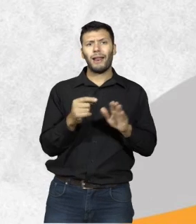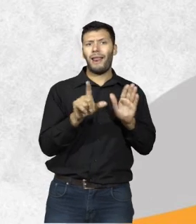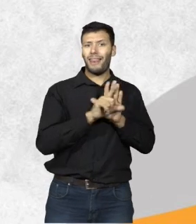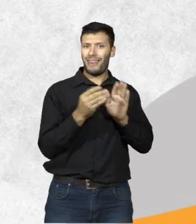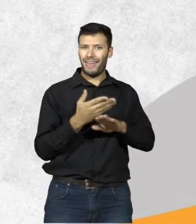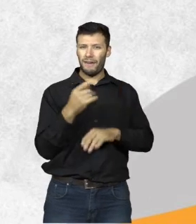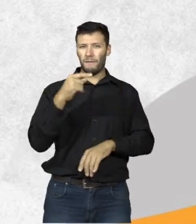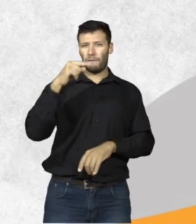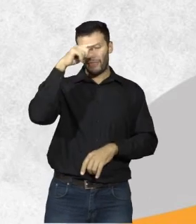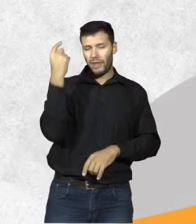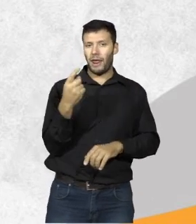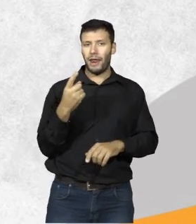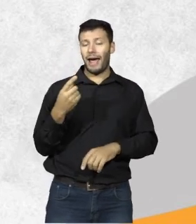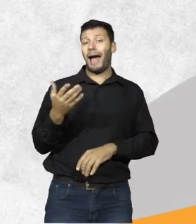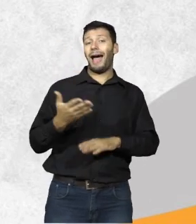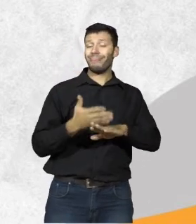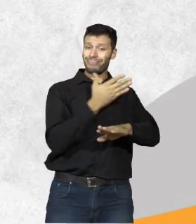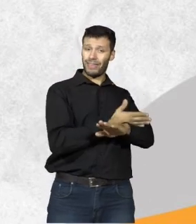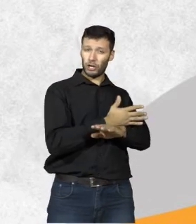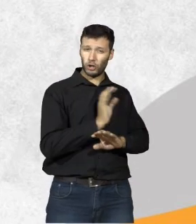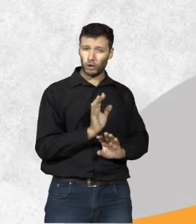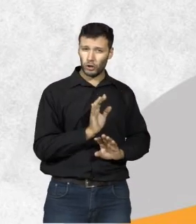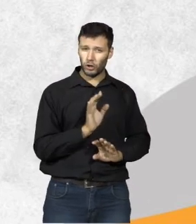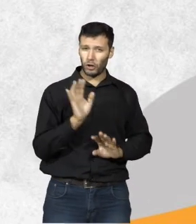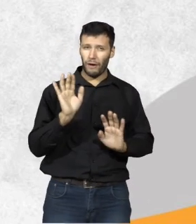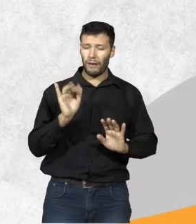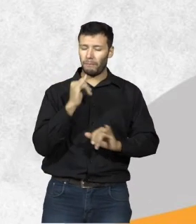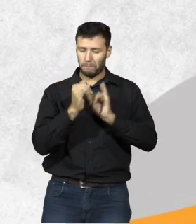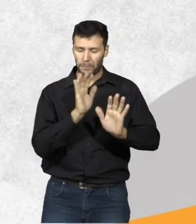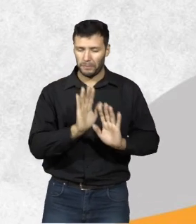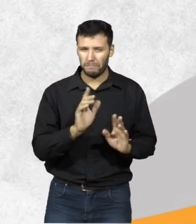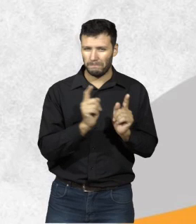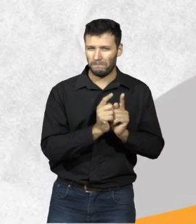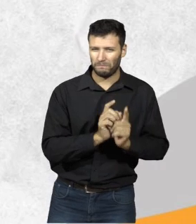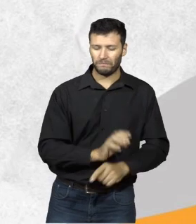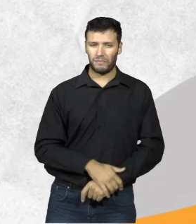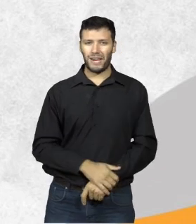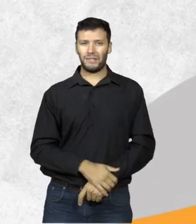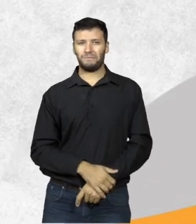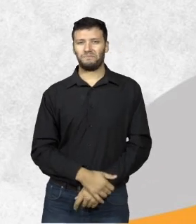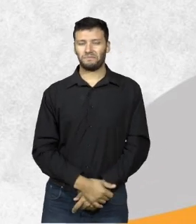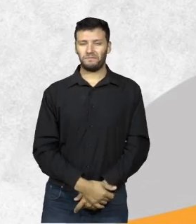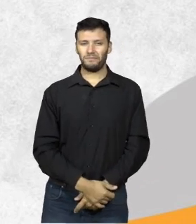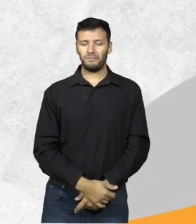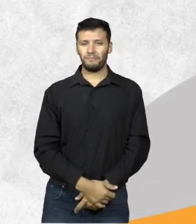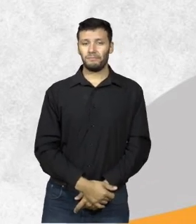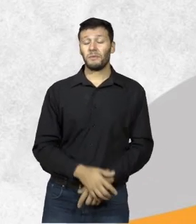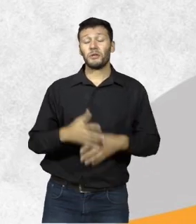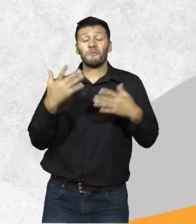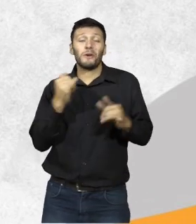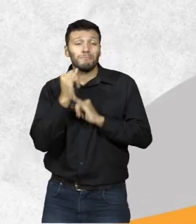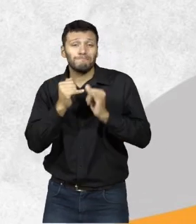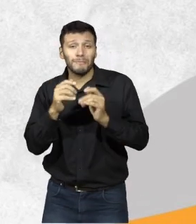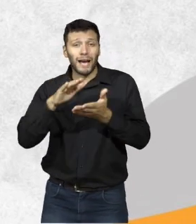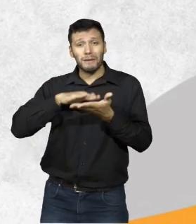Ambiente de la Nación. Entonces, sí, ya voy rapidito. Bueno, esto es básicamente las funciones de